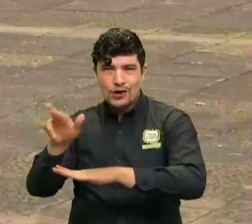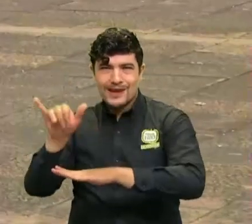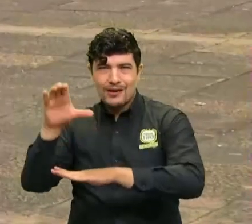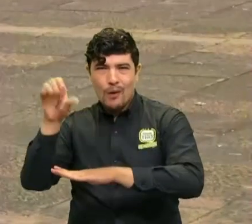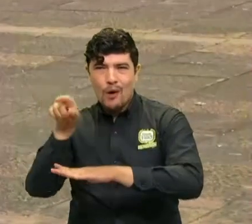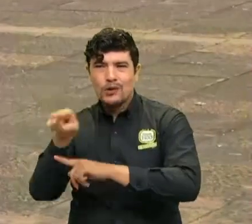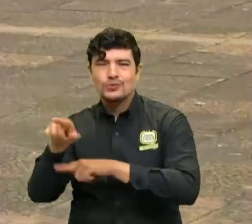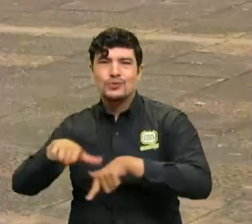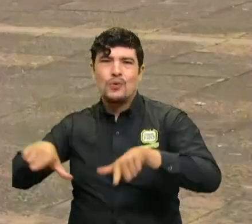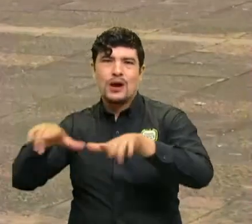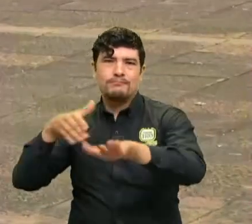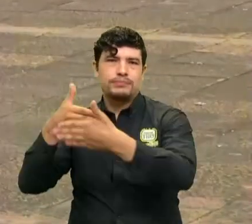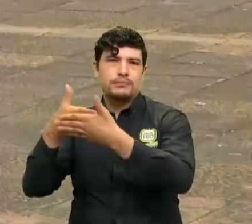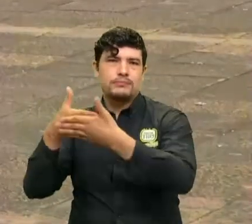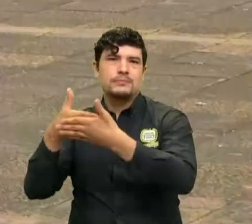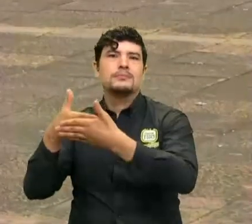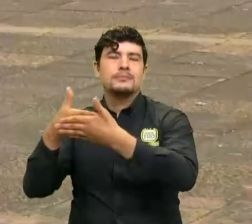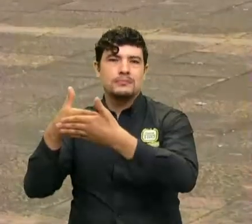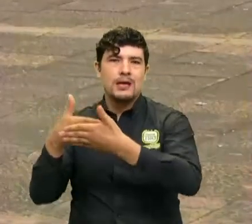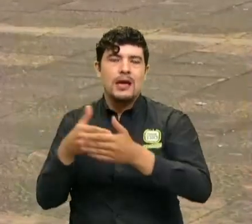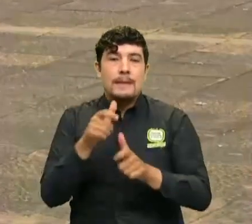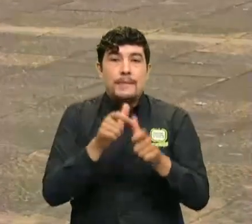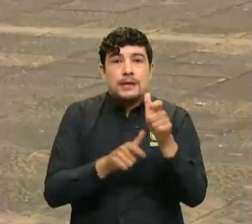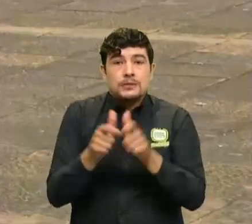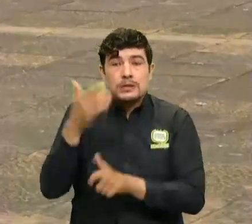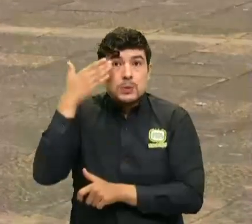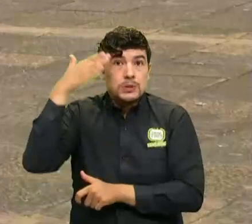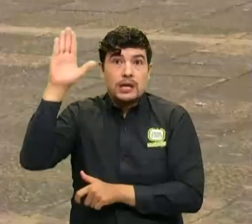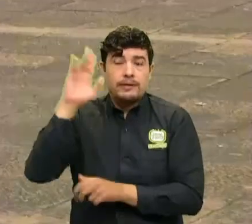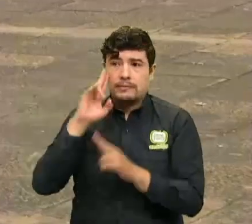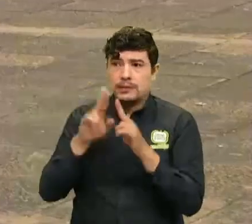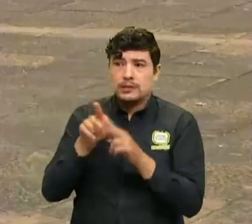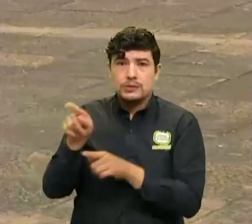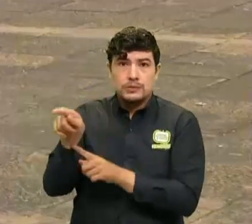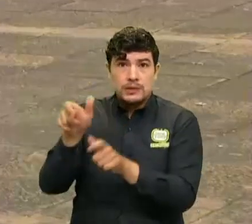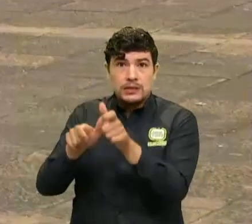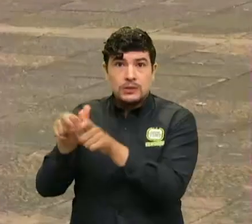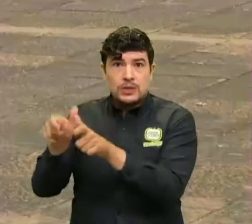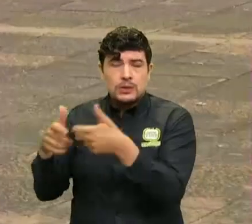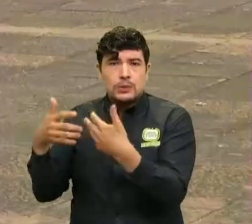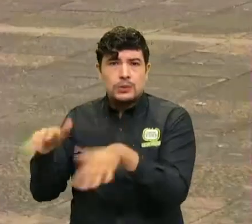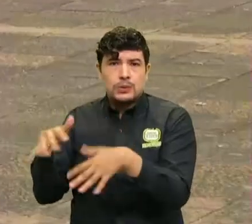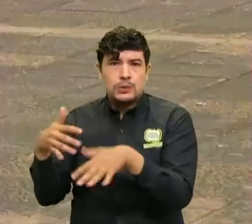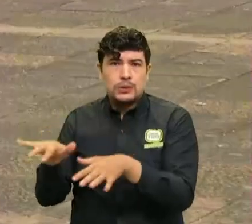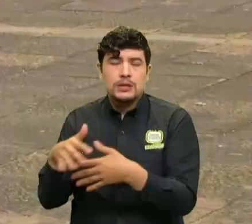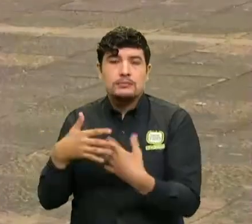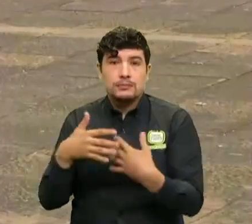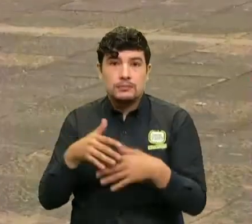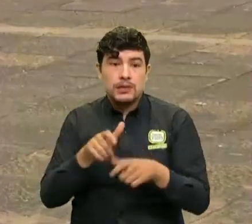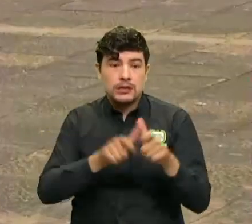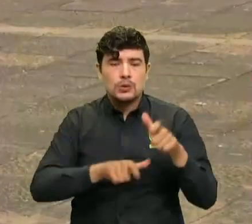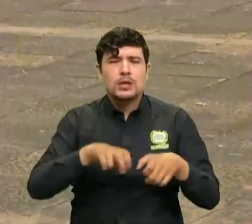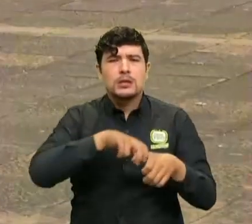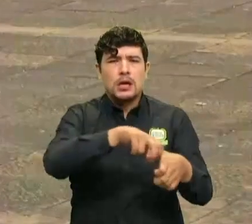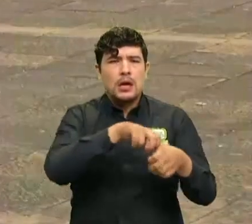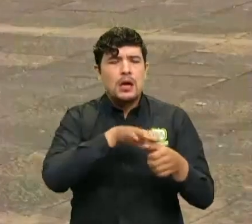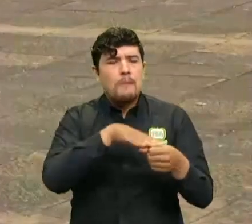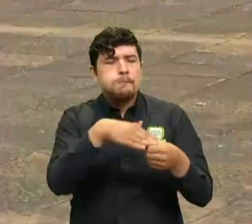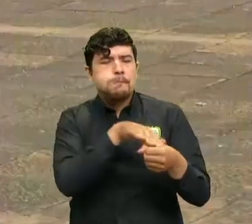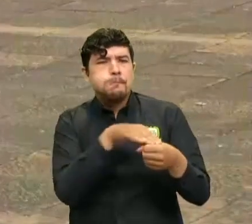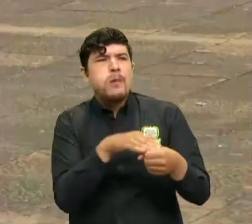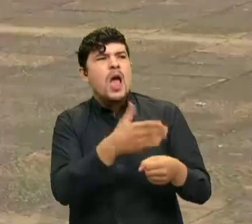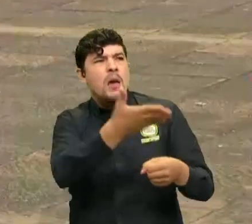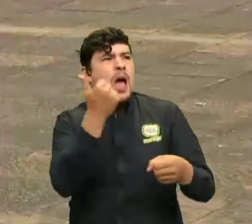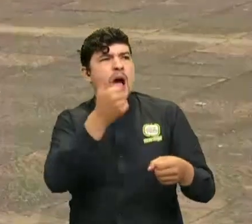el momento bloqueado, pues algunas personas desconocidas lo que hicieron fue bajar a algunos transportadores públicos, descendieran de